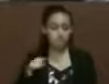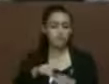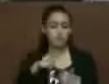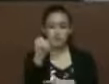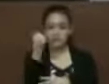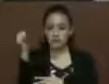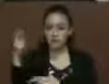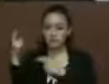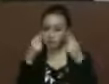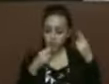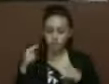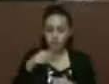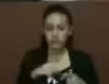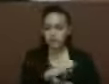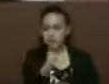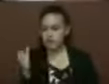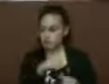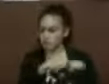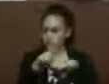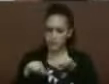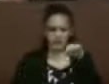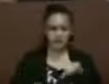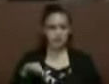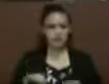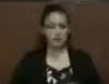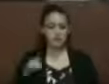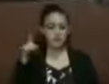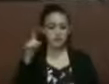jardinería, campo, en fin, son diversas